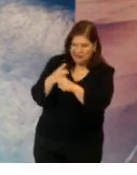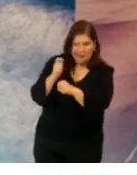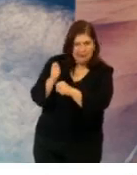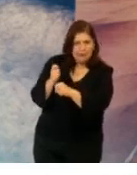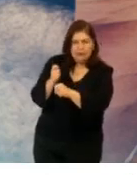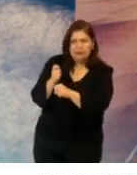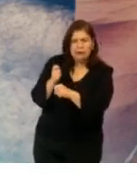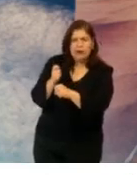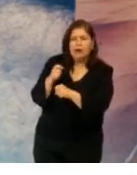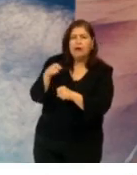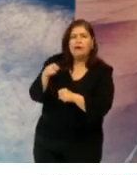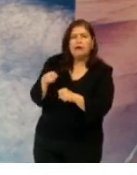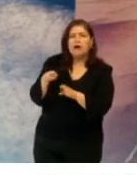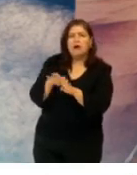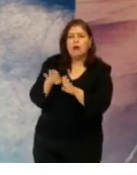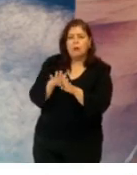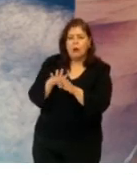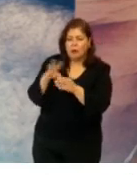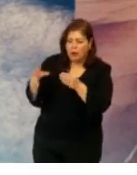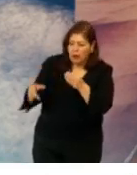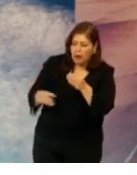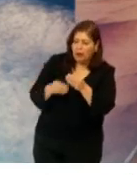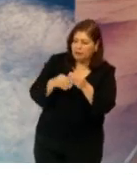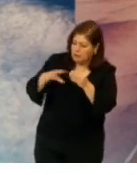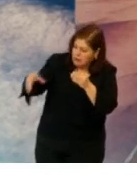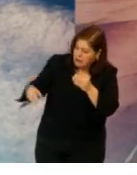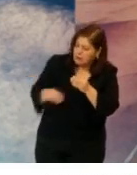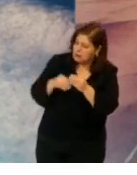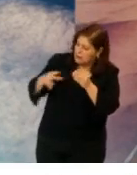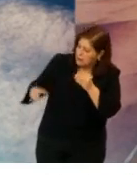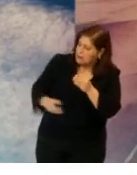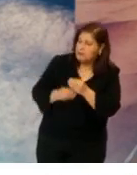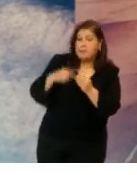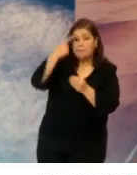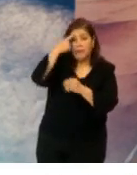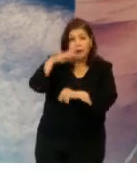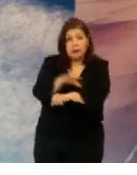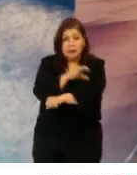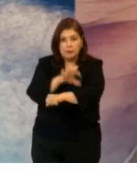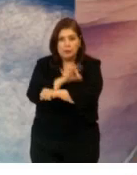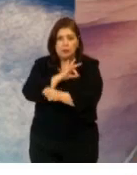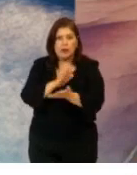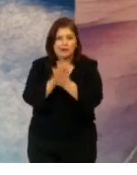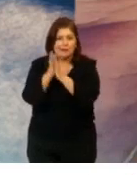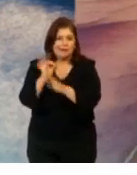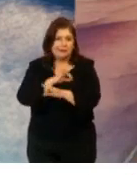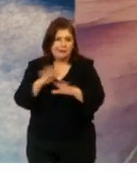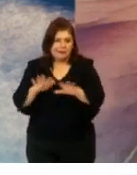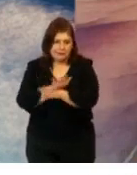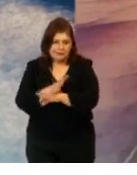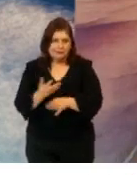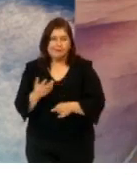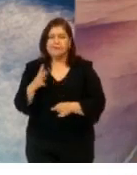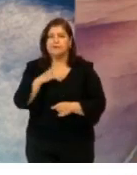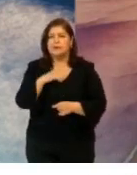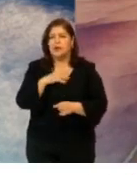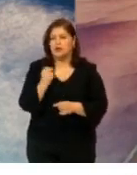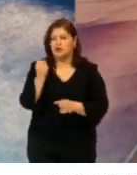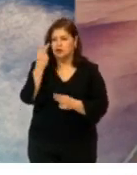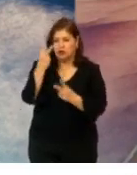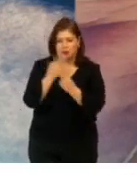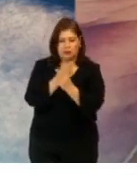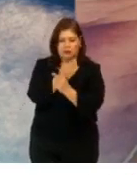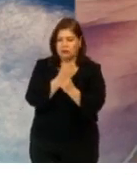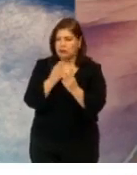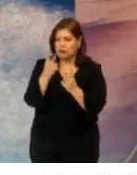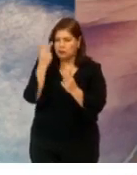cómo agregamos armónicamente para que la energía detone los cambios. Entonces, en este sentido, tener estas dos